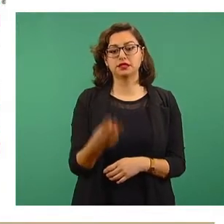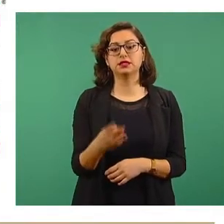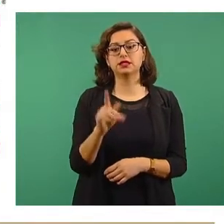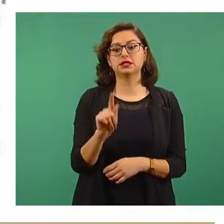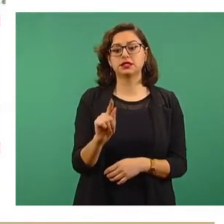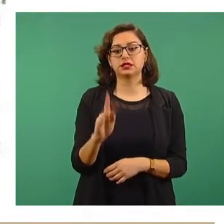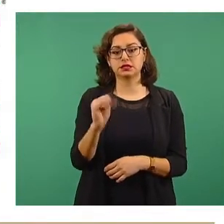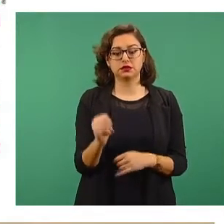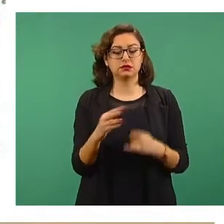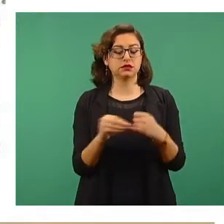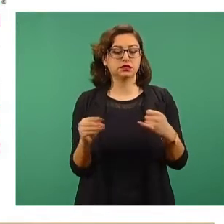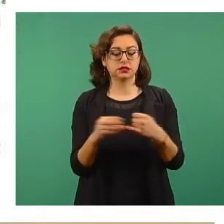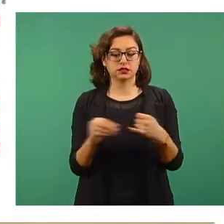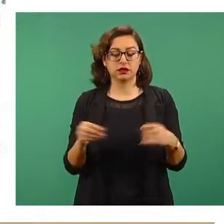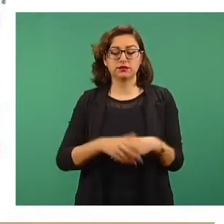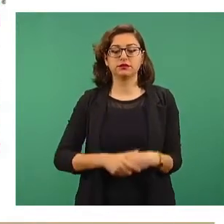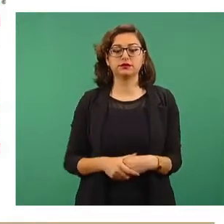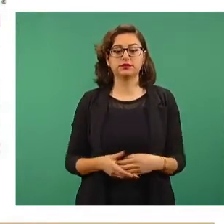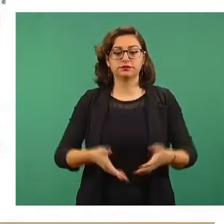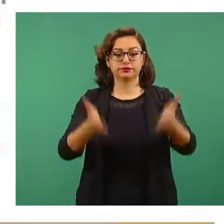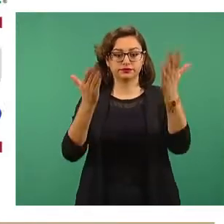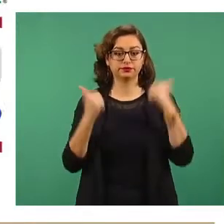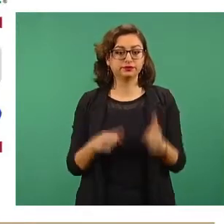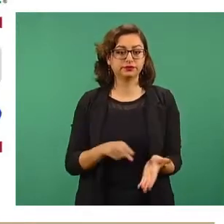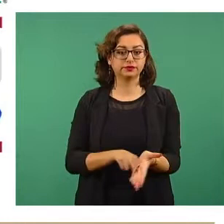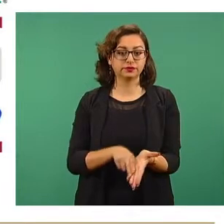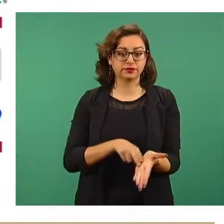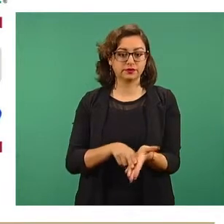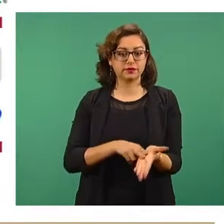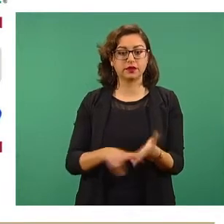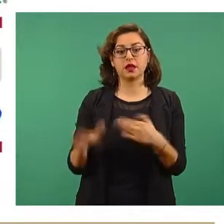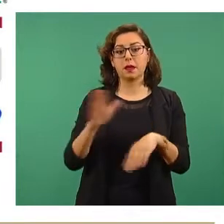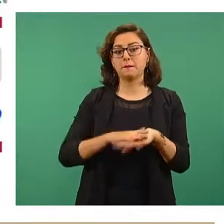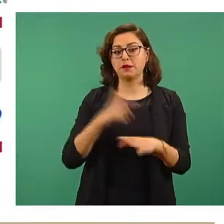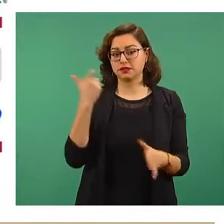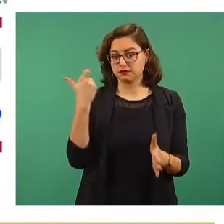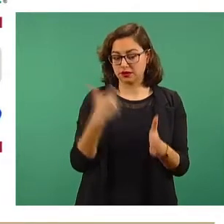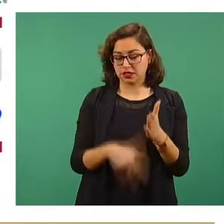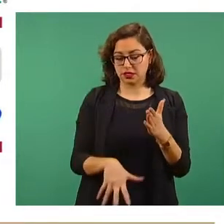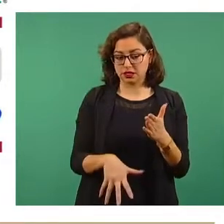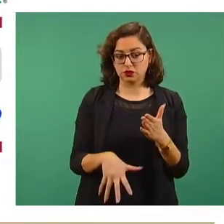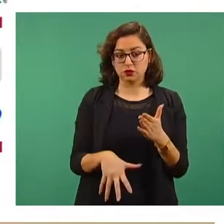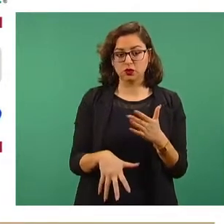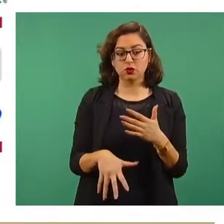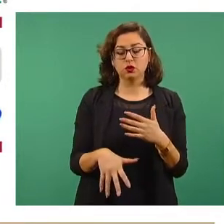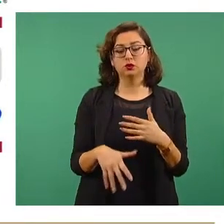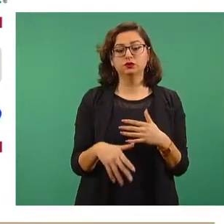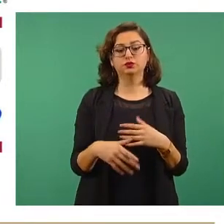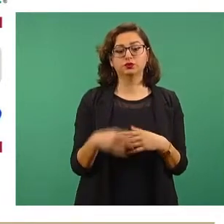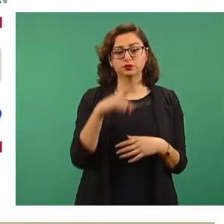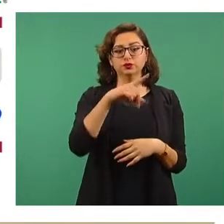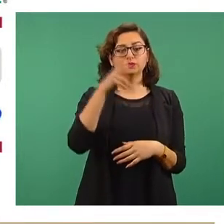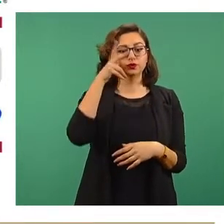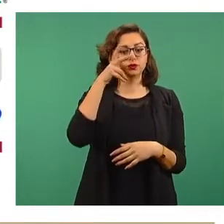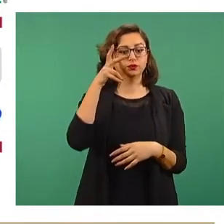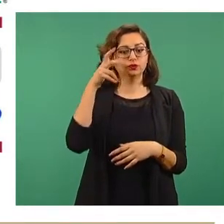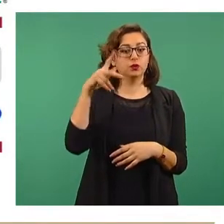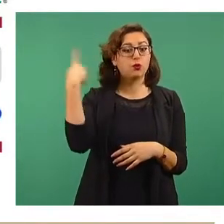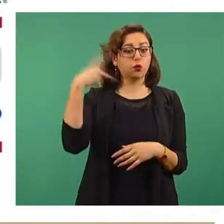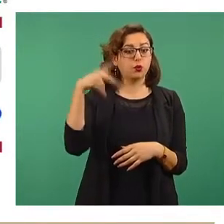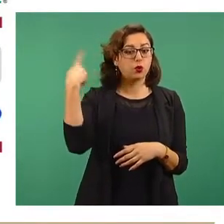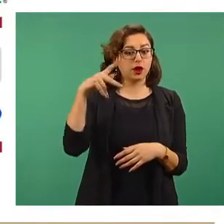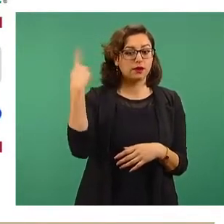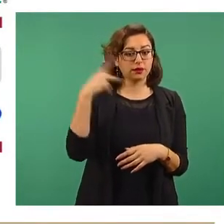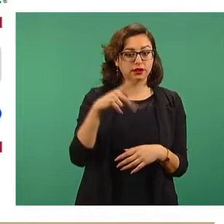79 centavos. Respecto al diésel, el más barato se vendió en Tepatlaxco de Hidalgo, Puebla, por